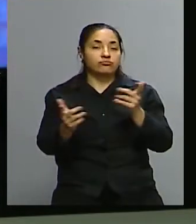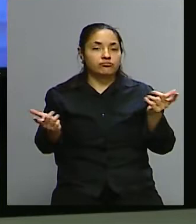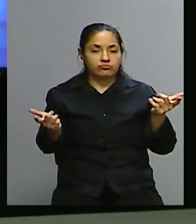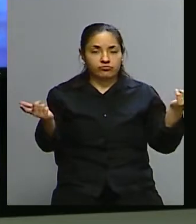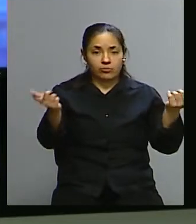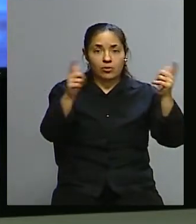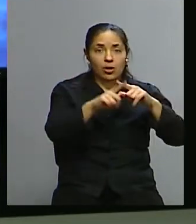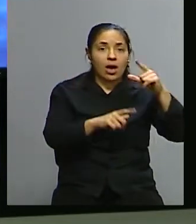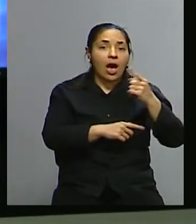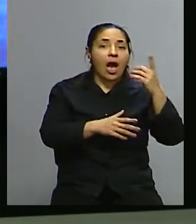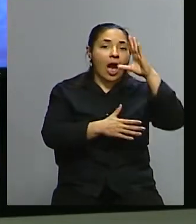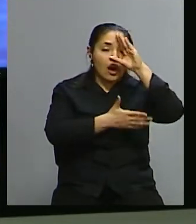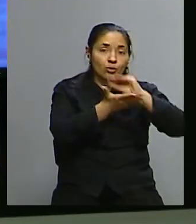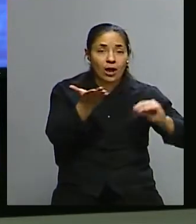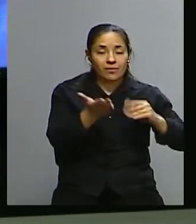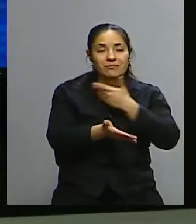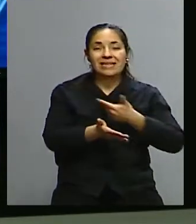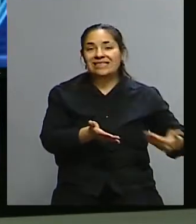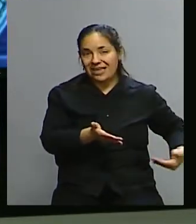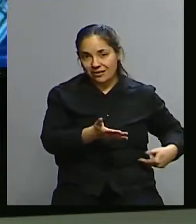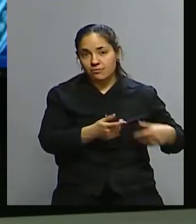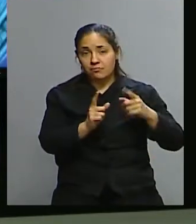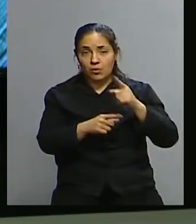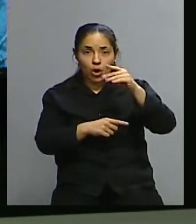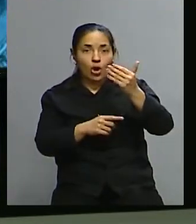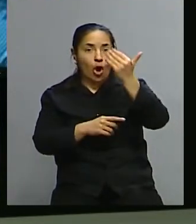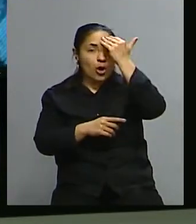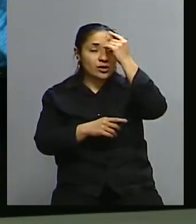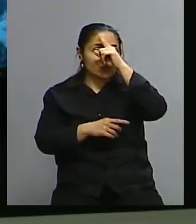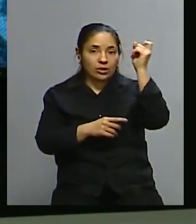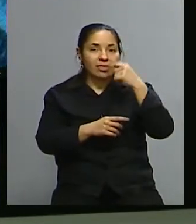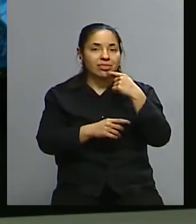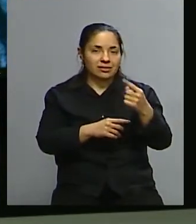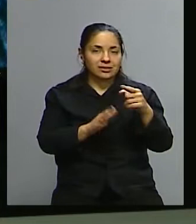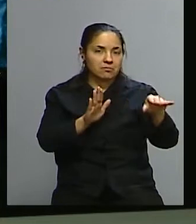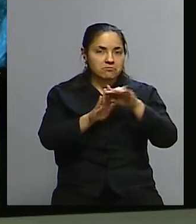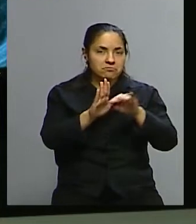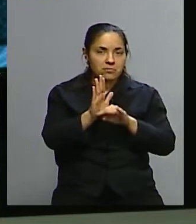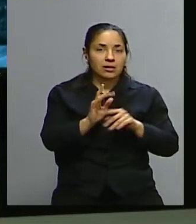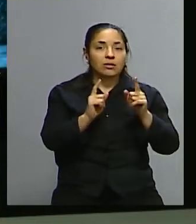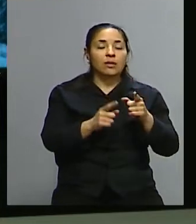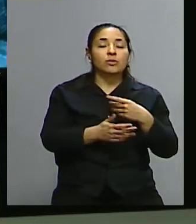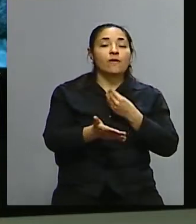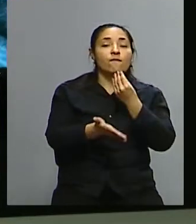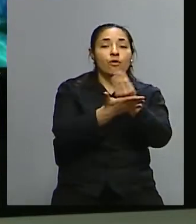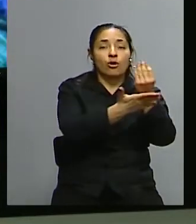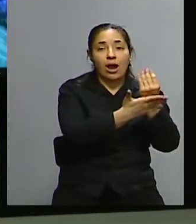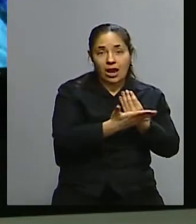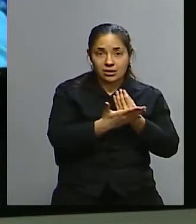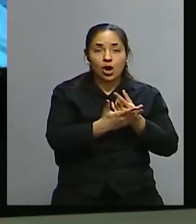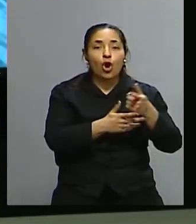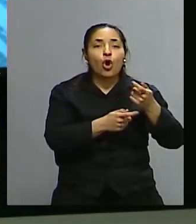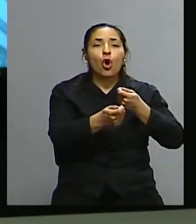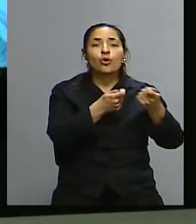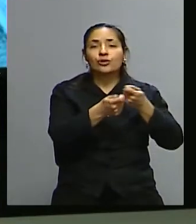un abogado que es presidente, de acuerdo a lo que dice la Constitución, y vocales que en este momento son contadores, pero que la ley le ha dado también